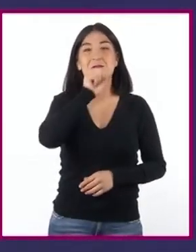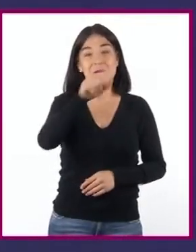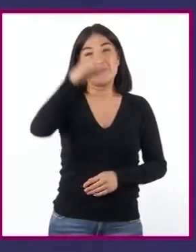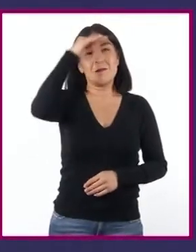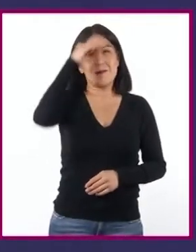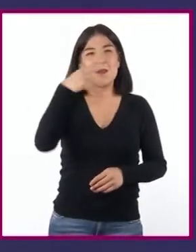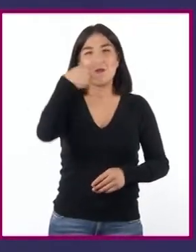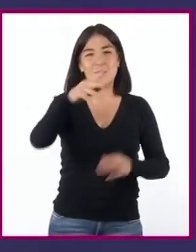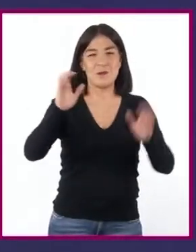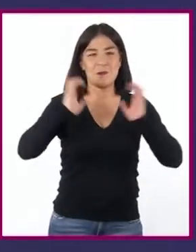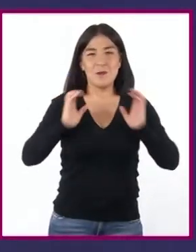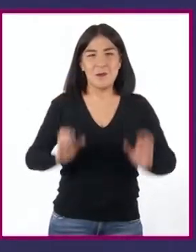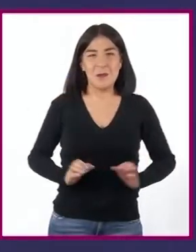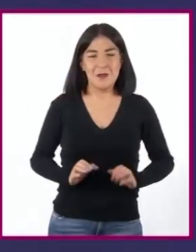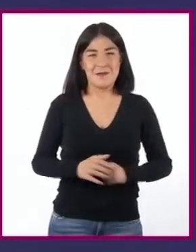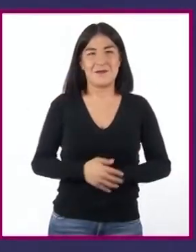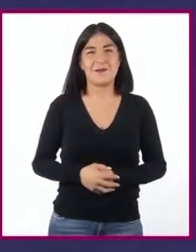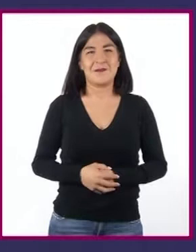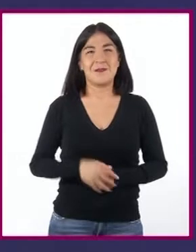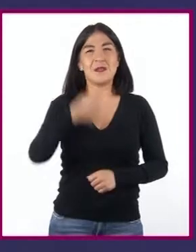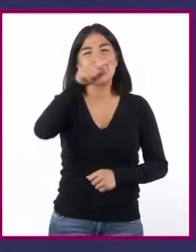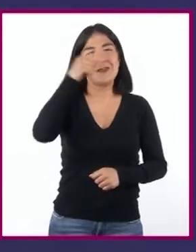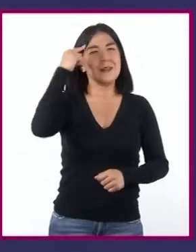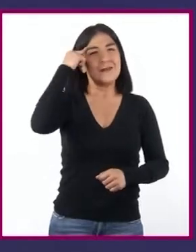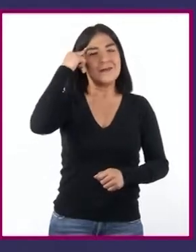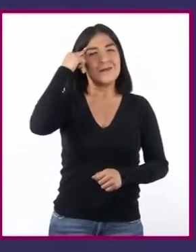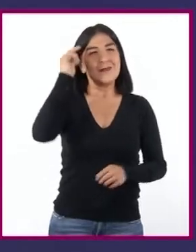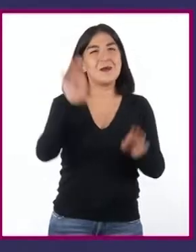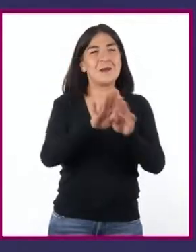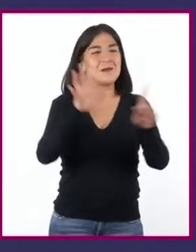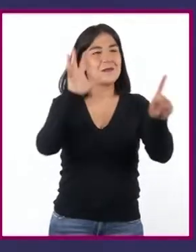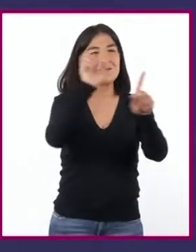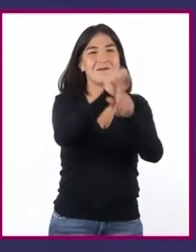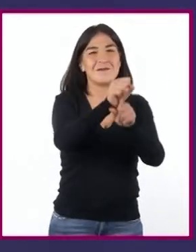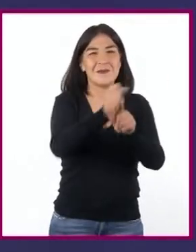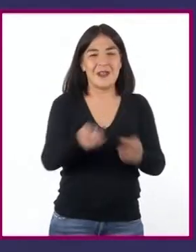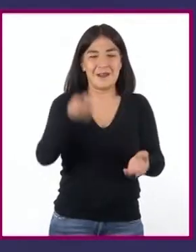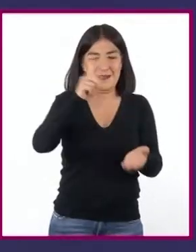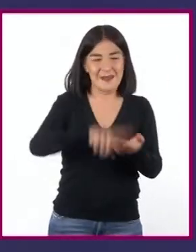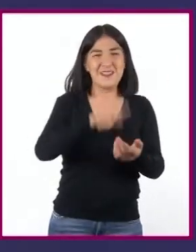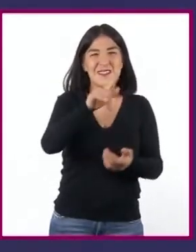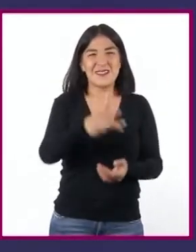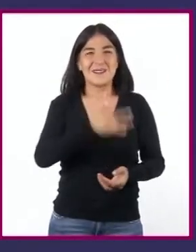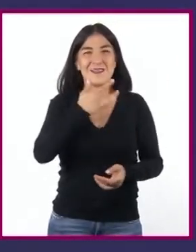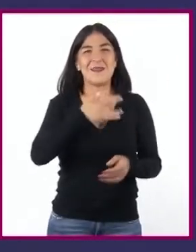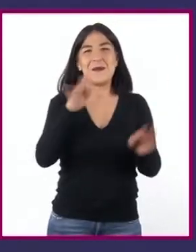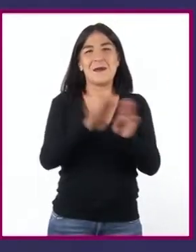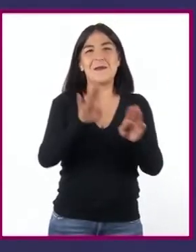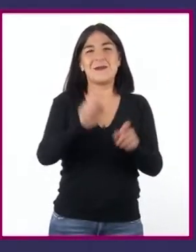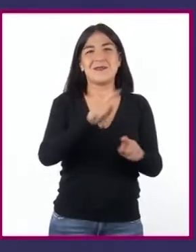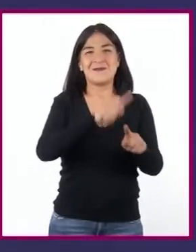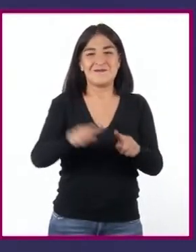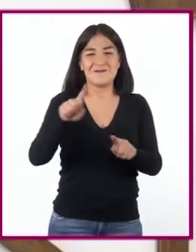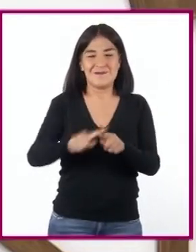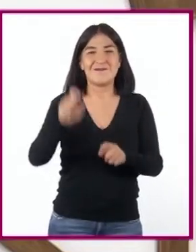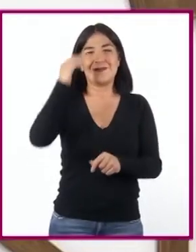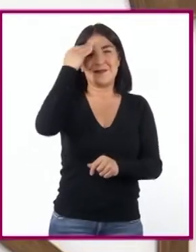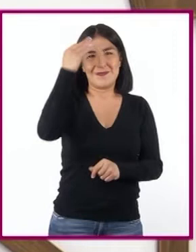Sí, concéntrense en escuchar ese sonido que ha pasado desapercibido por tanto